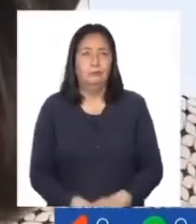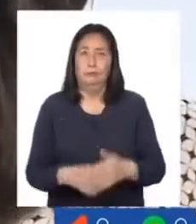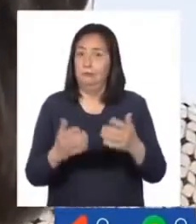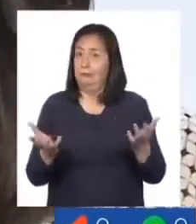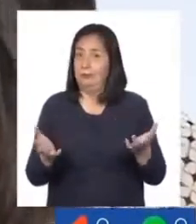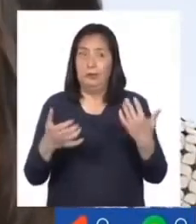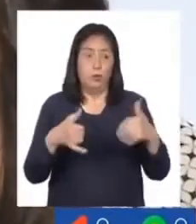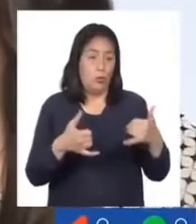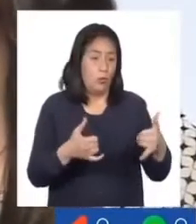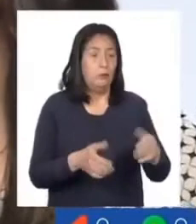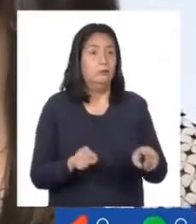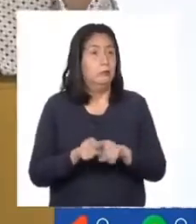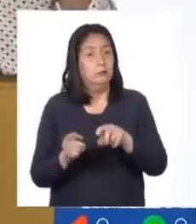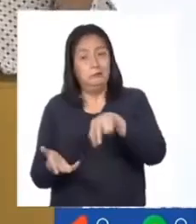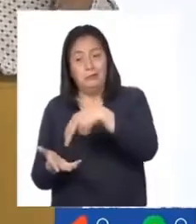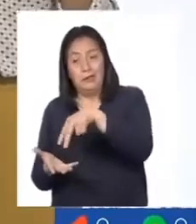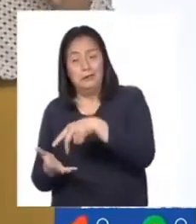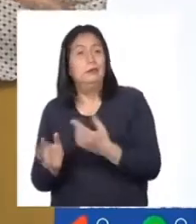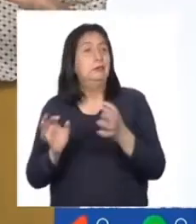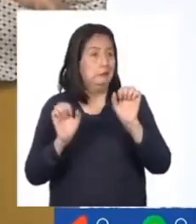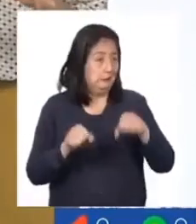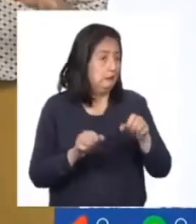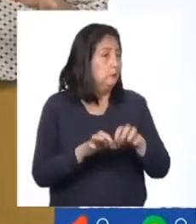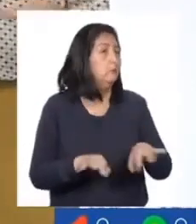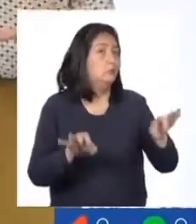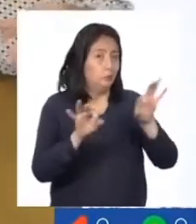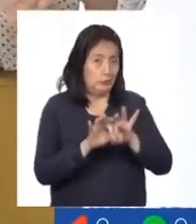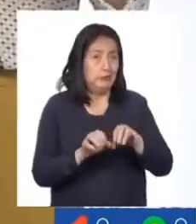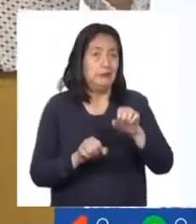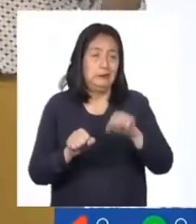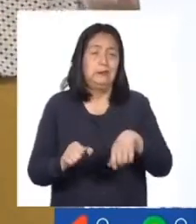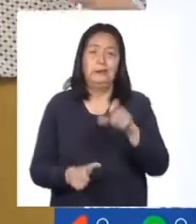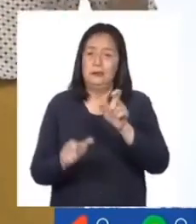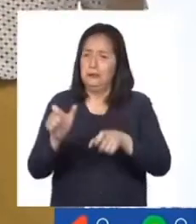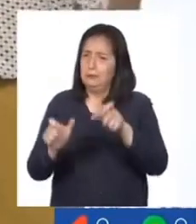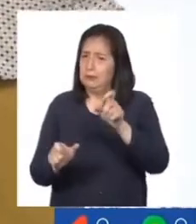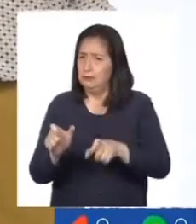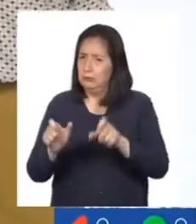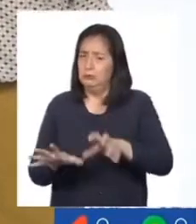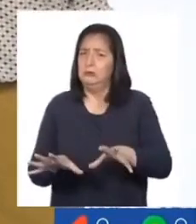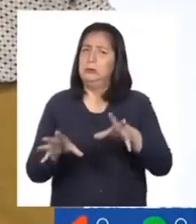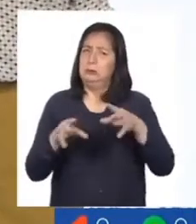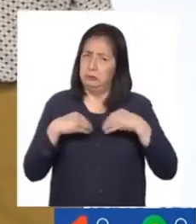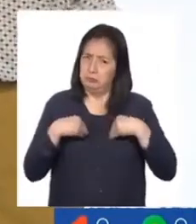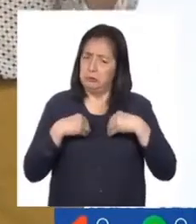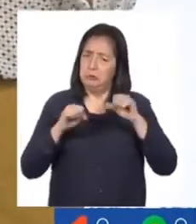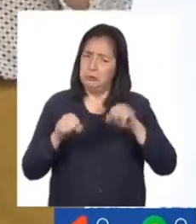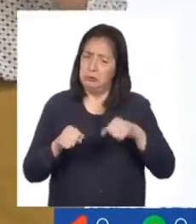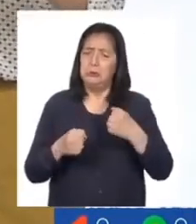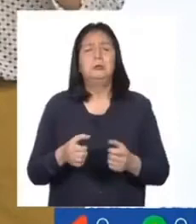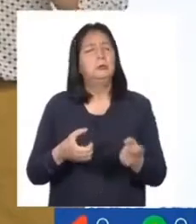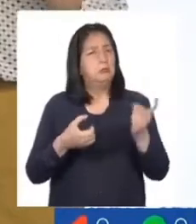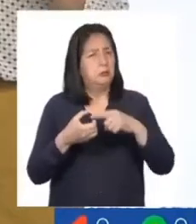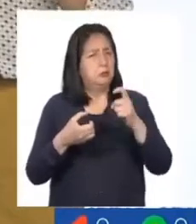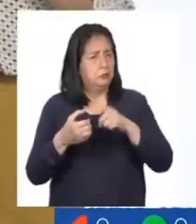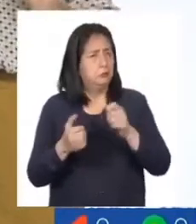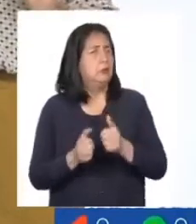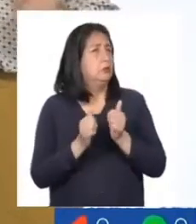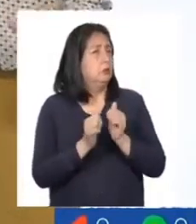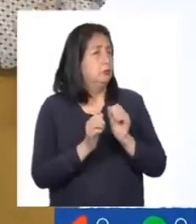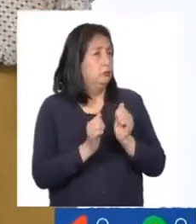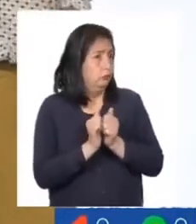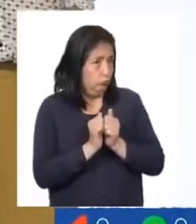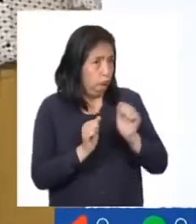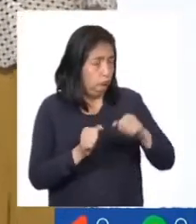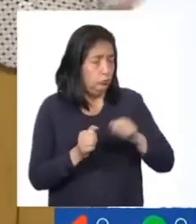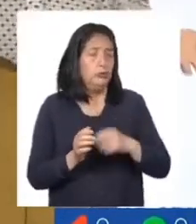Tanto en el juego como en la danza, es muy importante que las personas que han aceptado participar juntas cumplan las reglas del